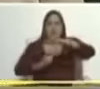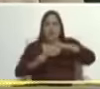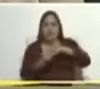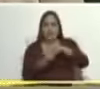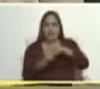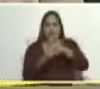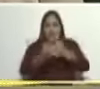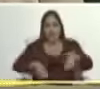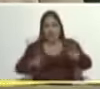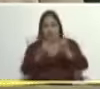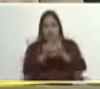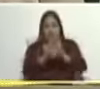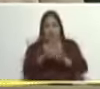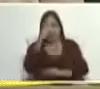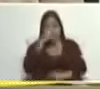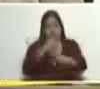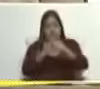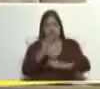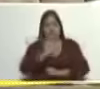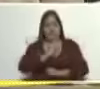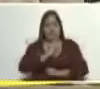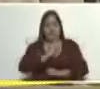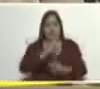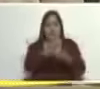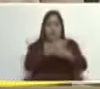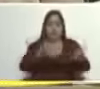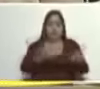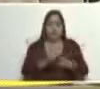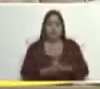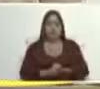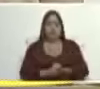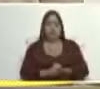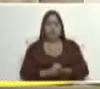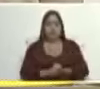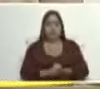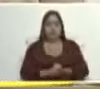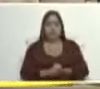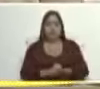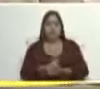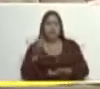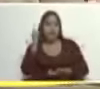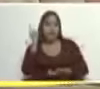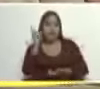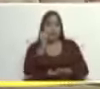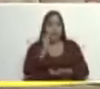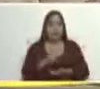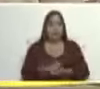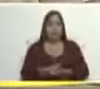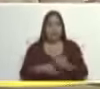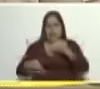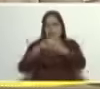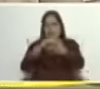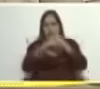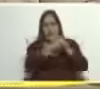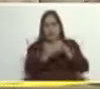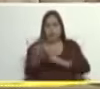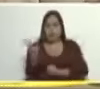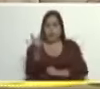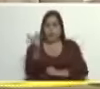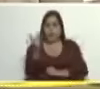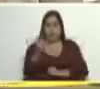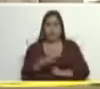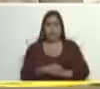fundada en las libertades y las dignidades de hombres y mujeres por igual. En segundo